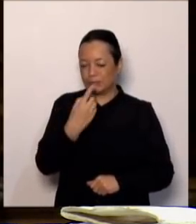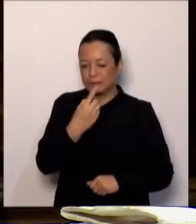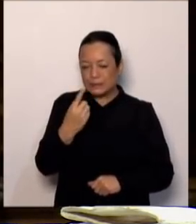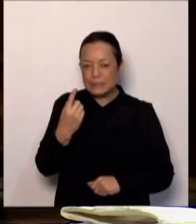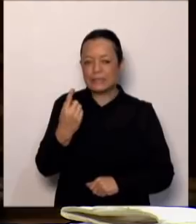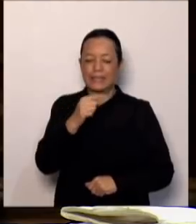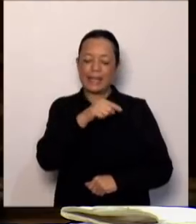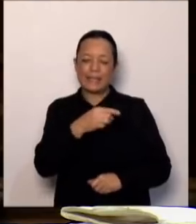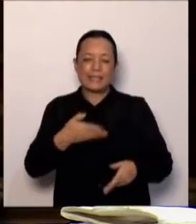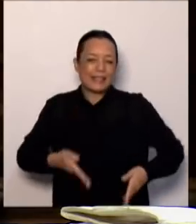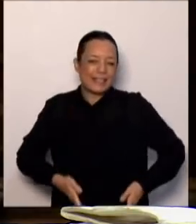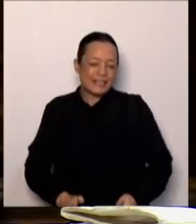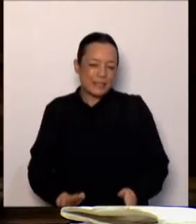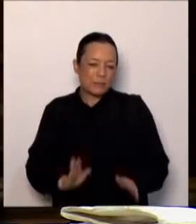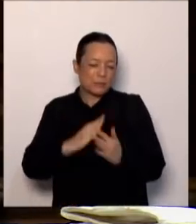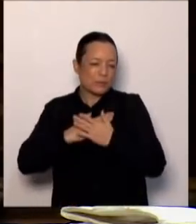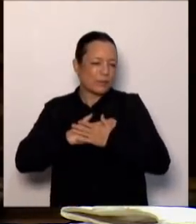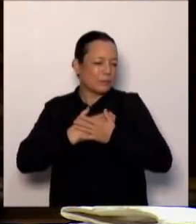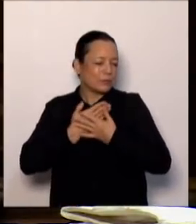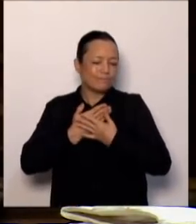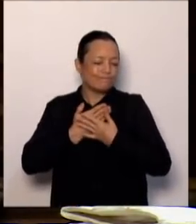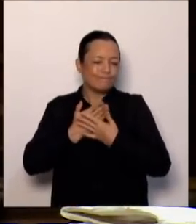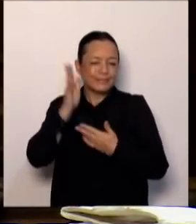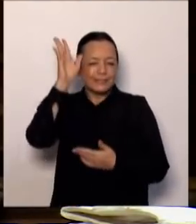y que es un amor incondicional.